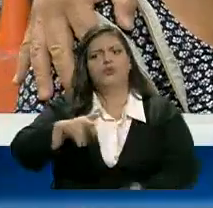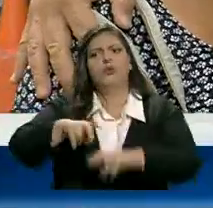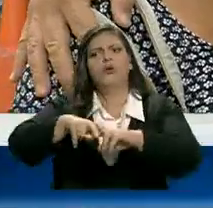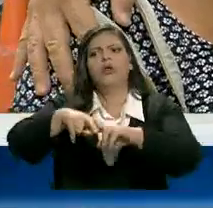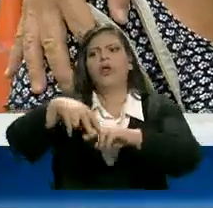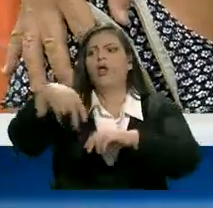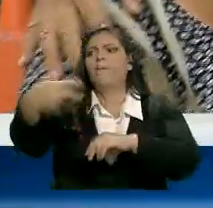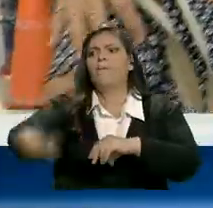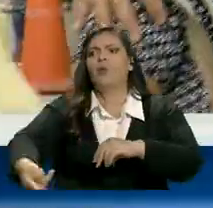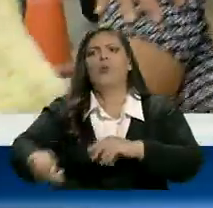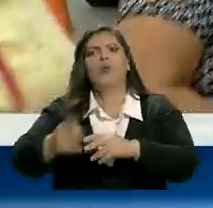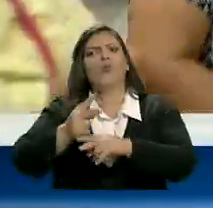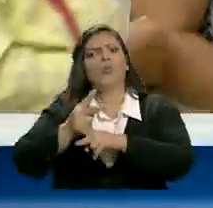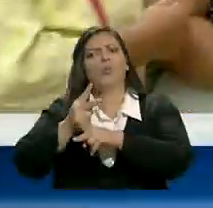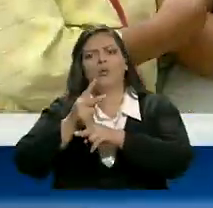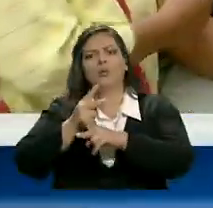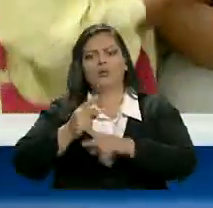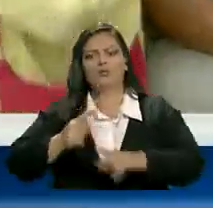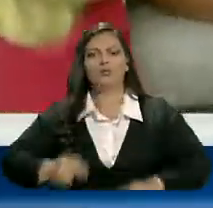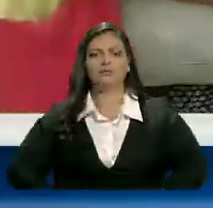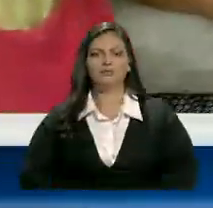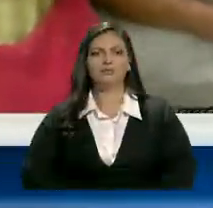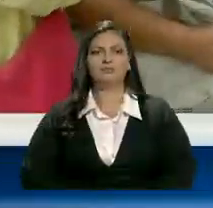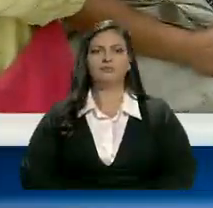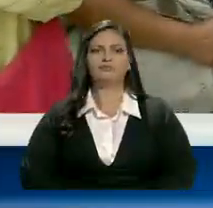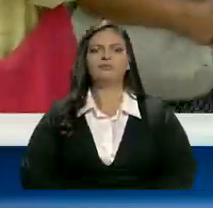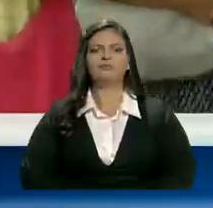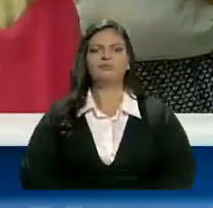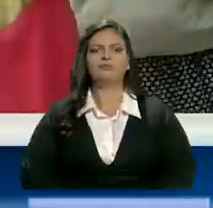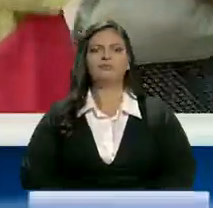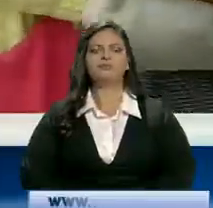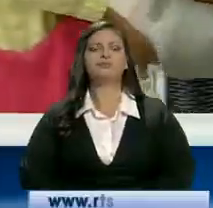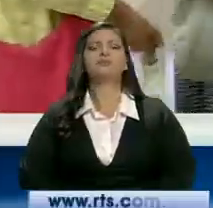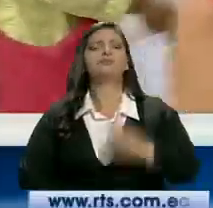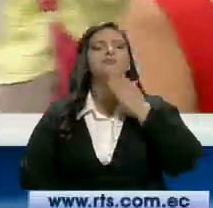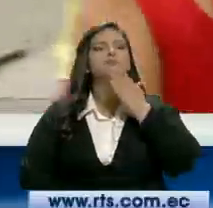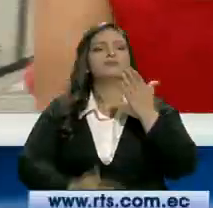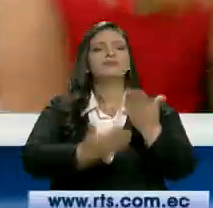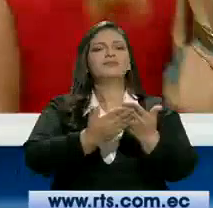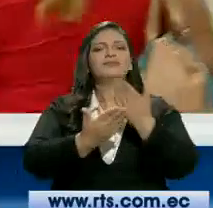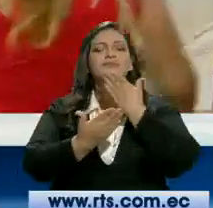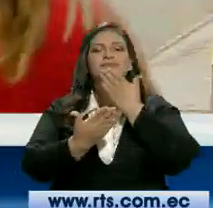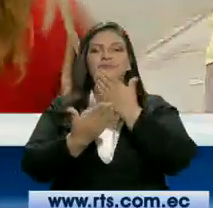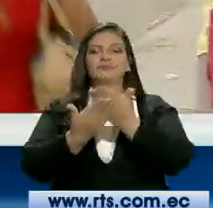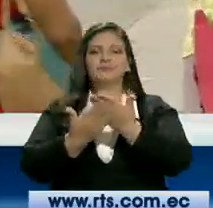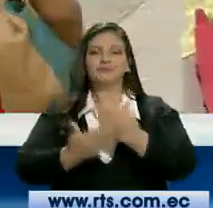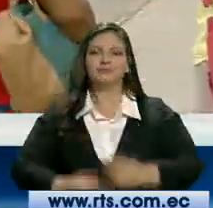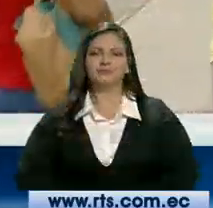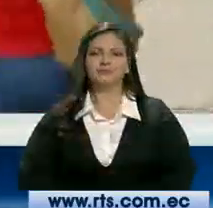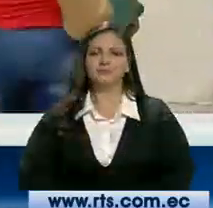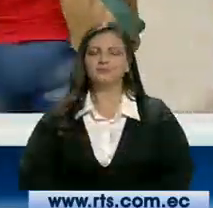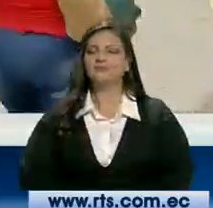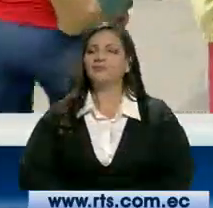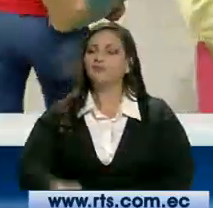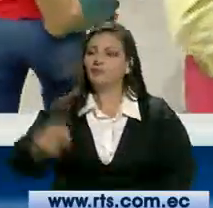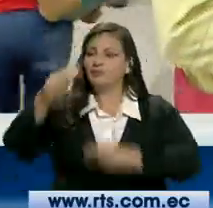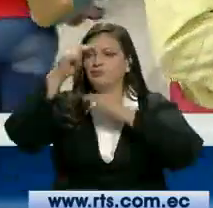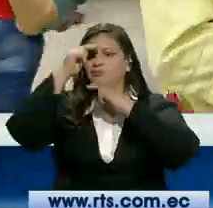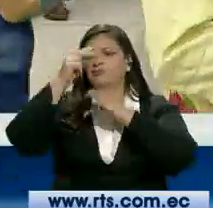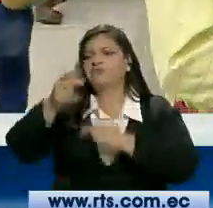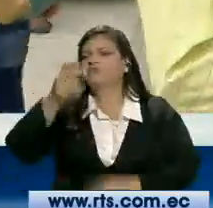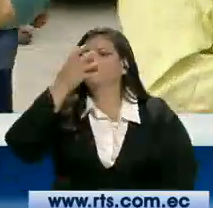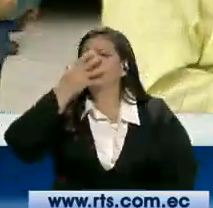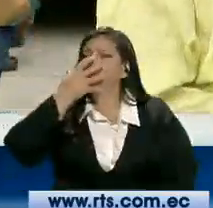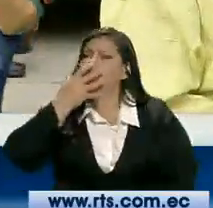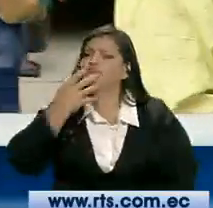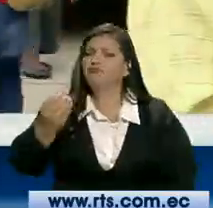ver, ya está, aquí está, la toma la vamos a guardar. Gracias. Muchas gracias por venir. Todas las madres, le agradezco y ese programa suyo es maravilloso.